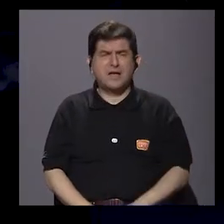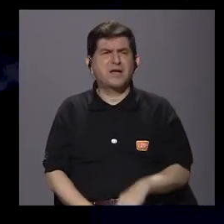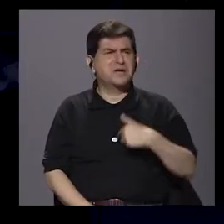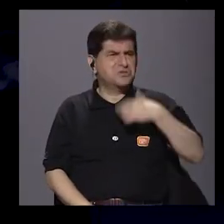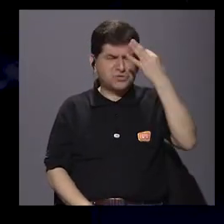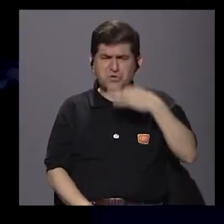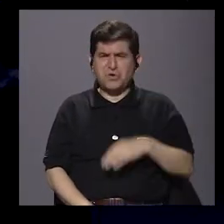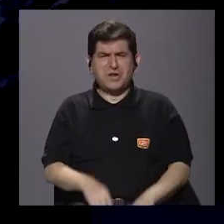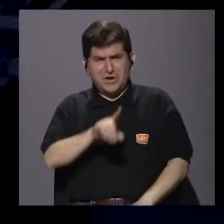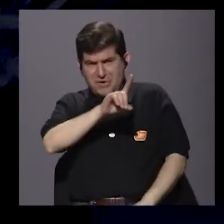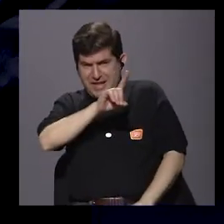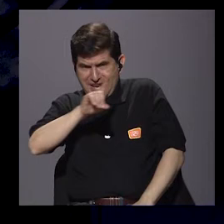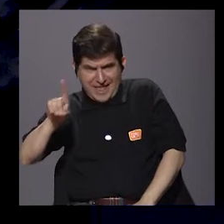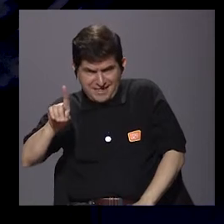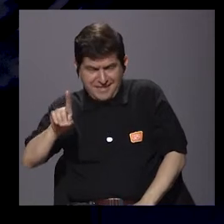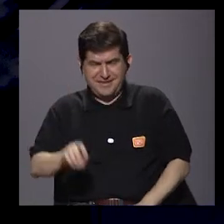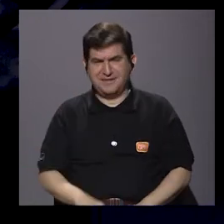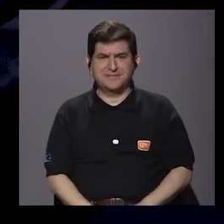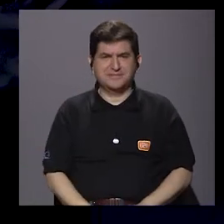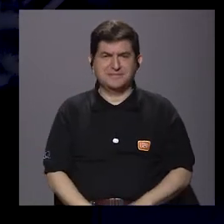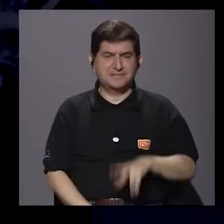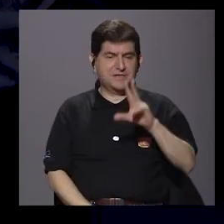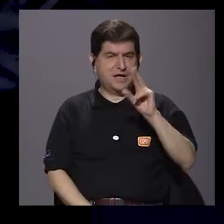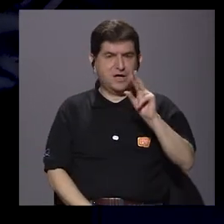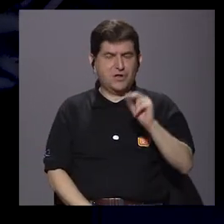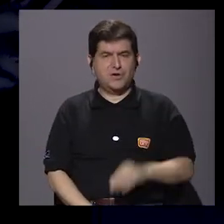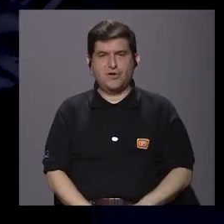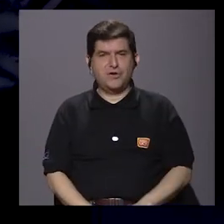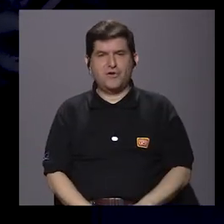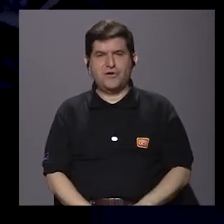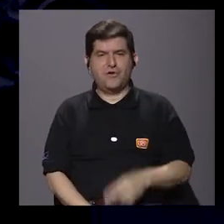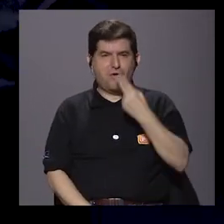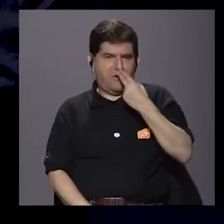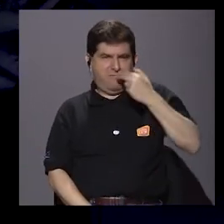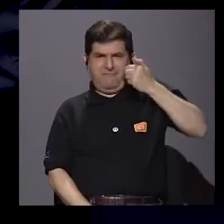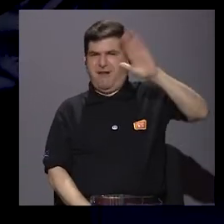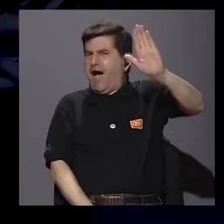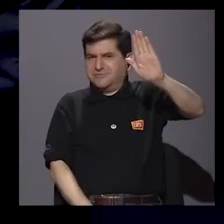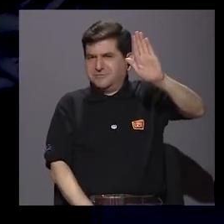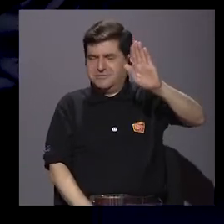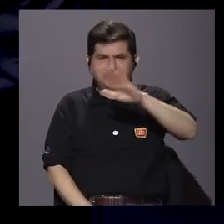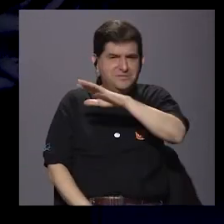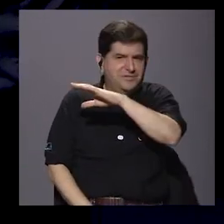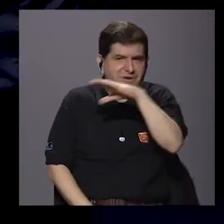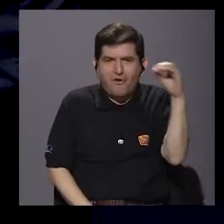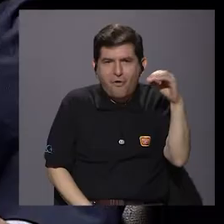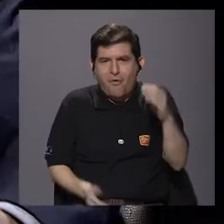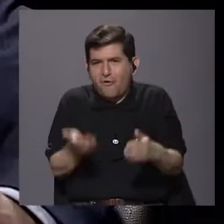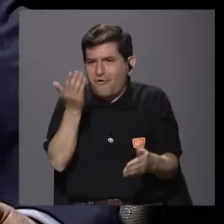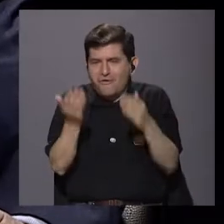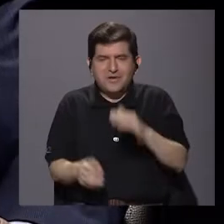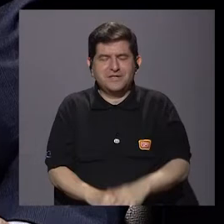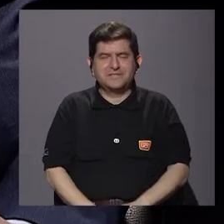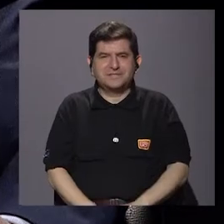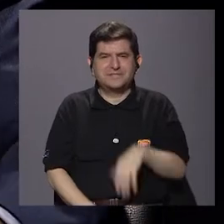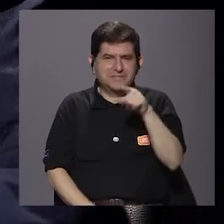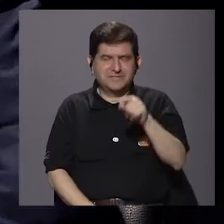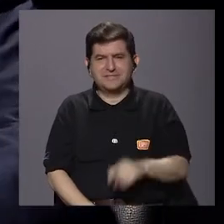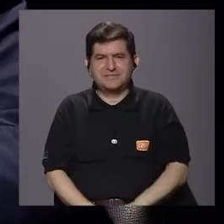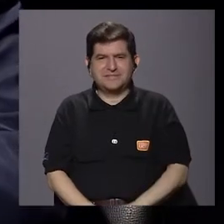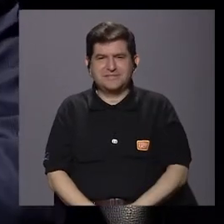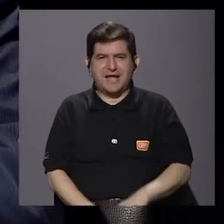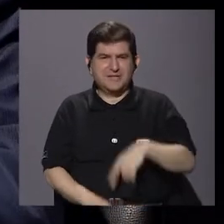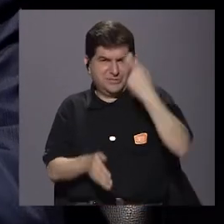derecha que obviamente no es la derecha nazi ni la derecha fascista verdad